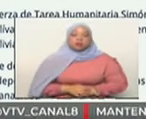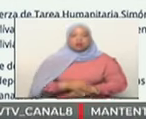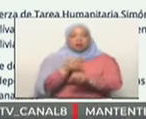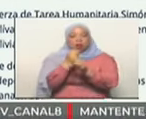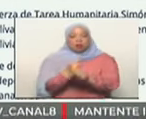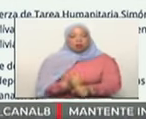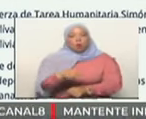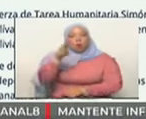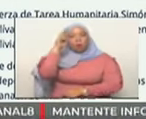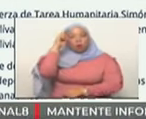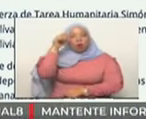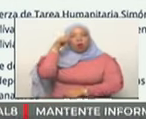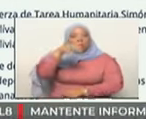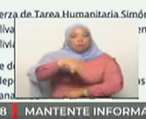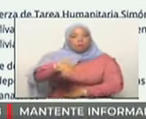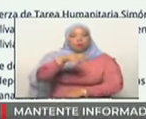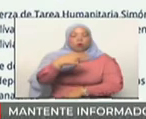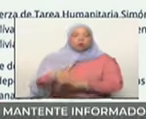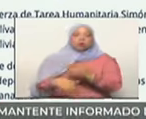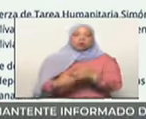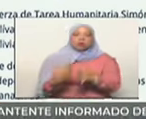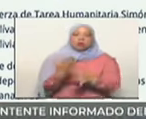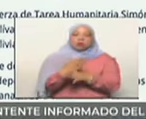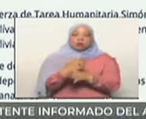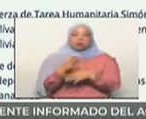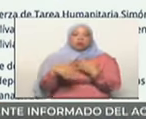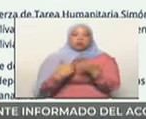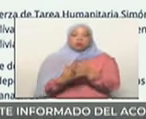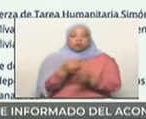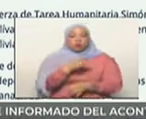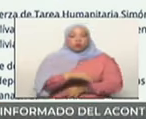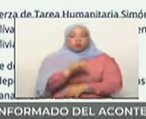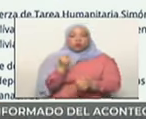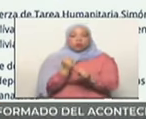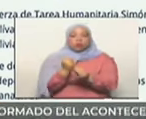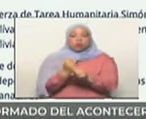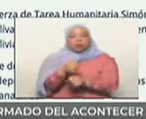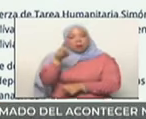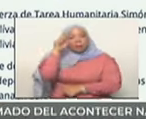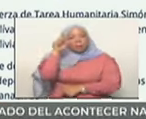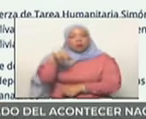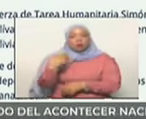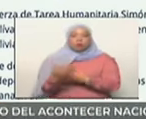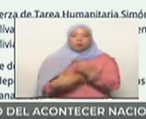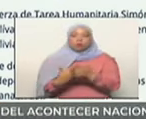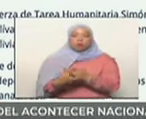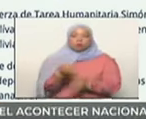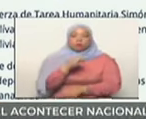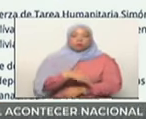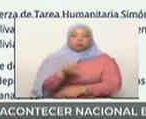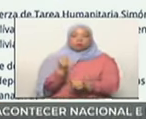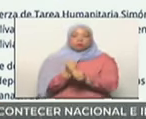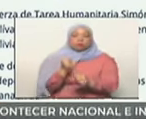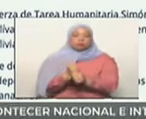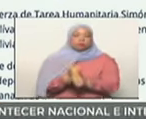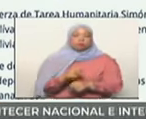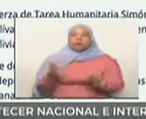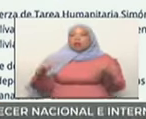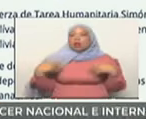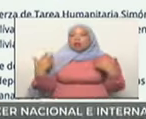memoria? Ya el pueblo lo ha recordado, usted ha compartido gráficas en redes sociales. ¿Qué viene a su memoria cuando recuerda esta campaña que recorrió todo el país?